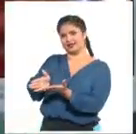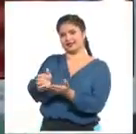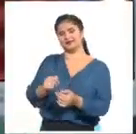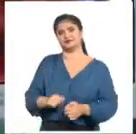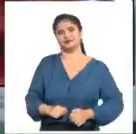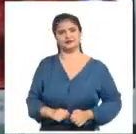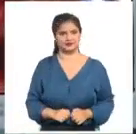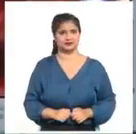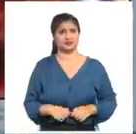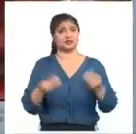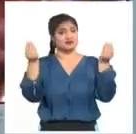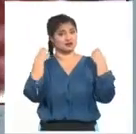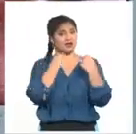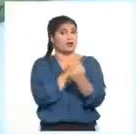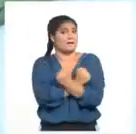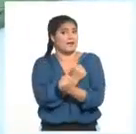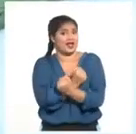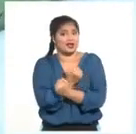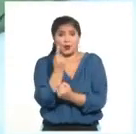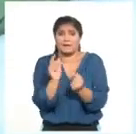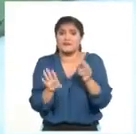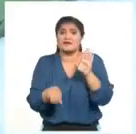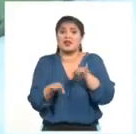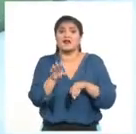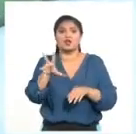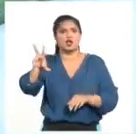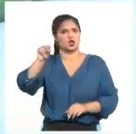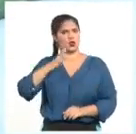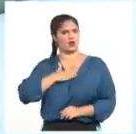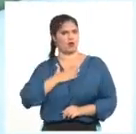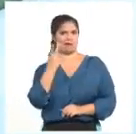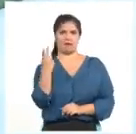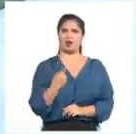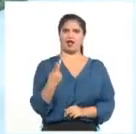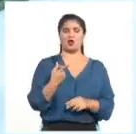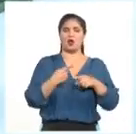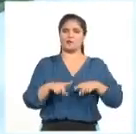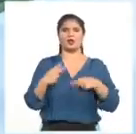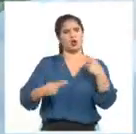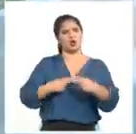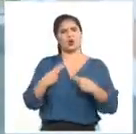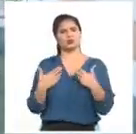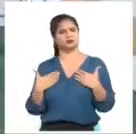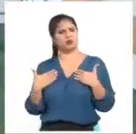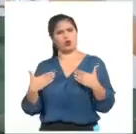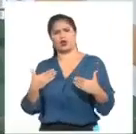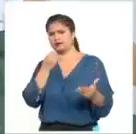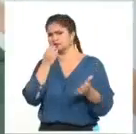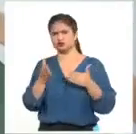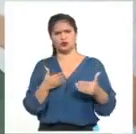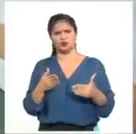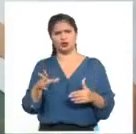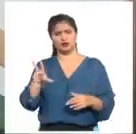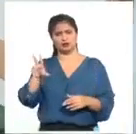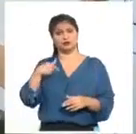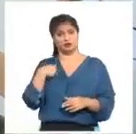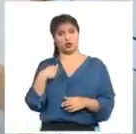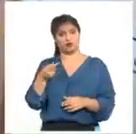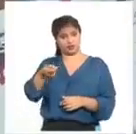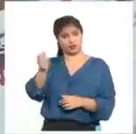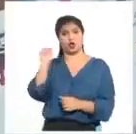los riesgos que implica una primera vez, la asumieron con el coraje de quienes aman a su profesión y defienden la vida.